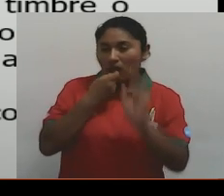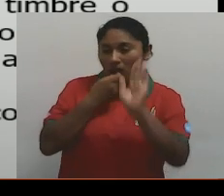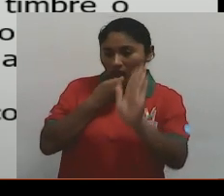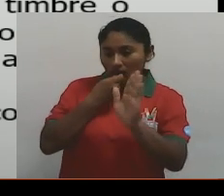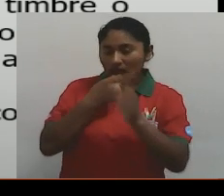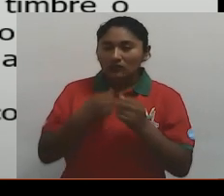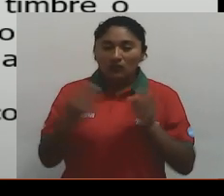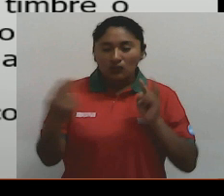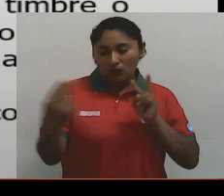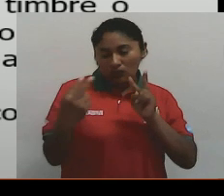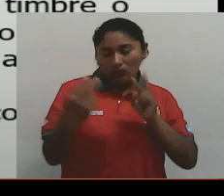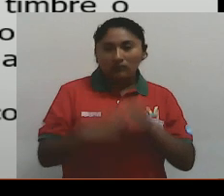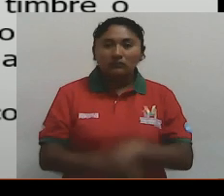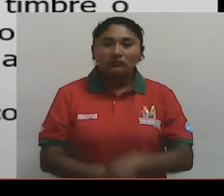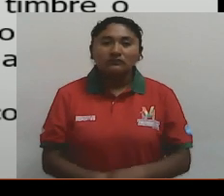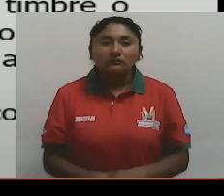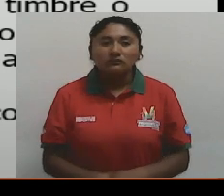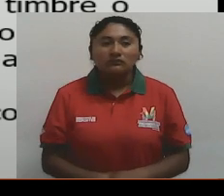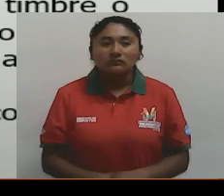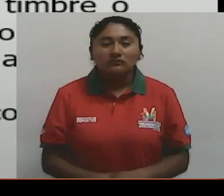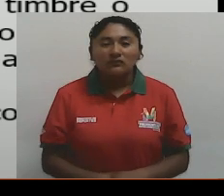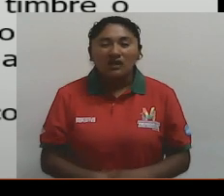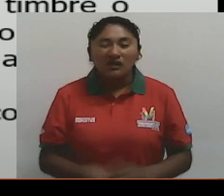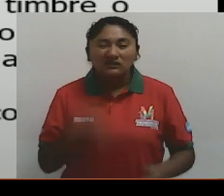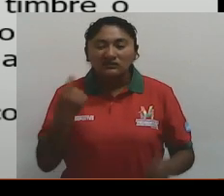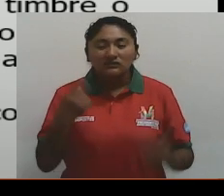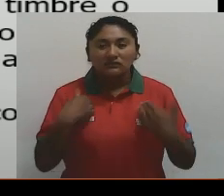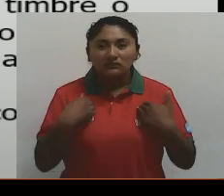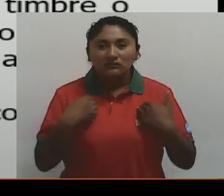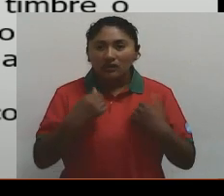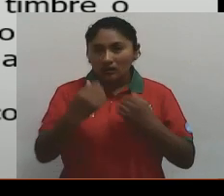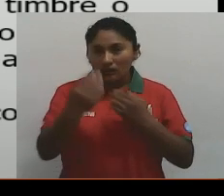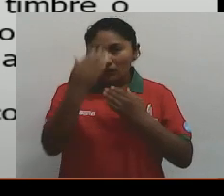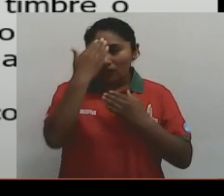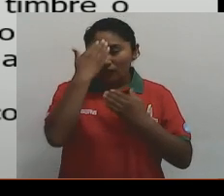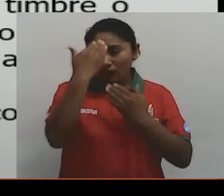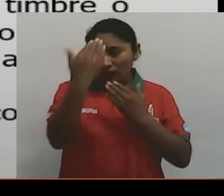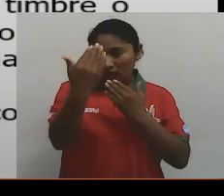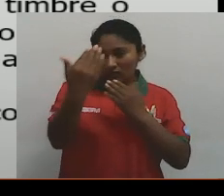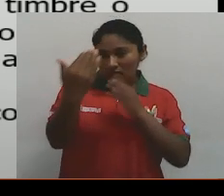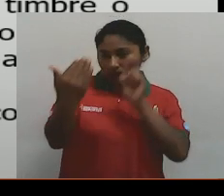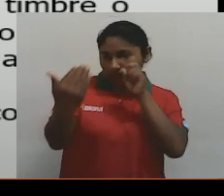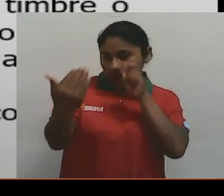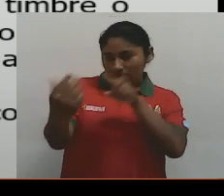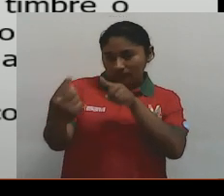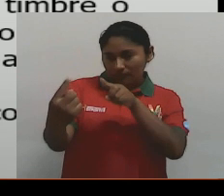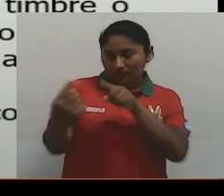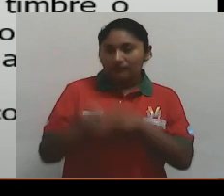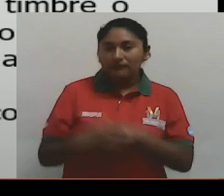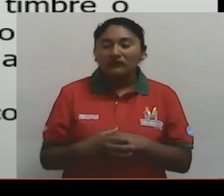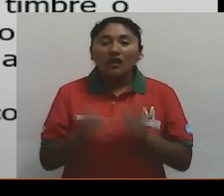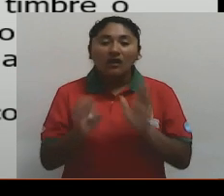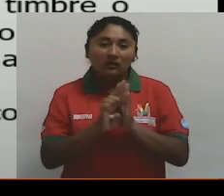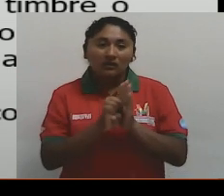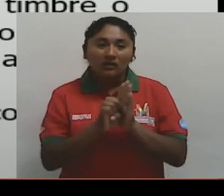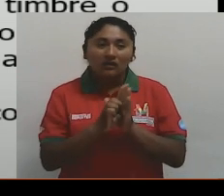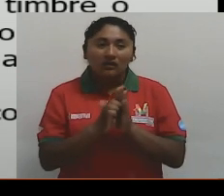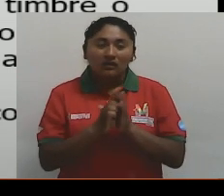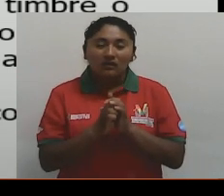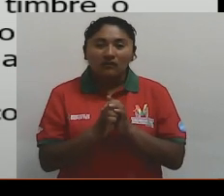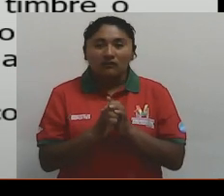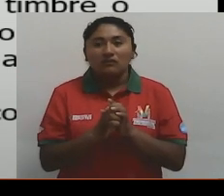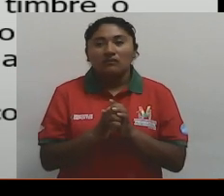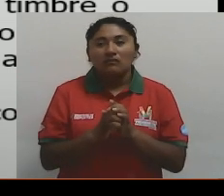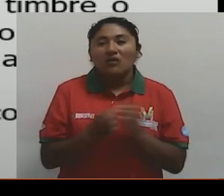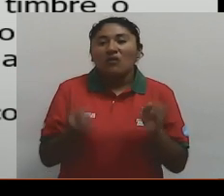ejecución del saque, el cual está frente a él, para conocer si está señalando una falta o no. Ejemplo, 4 contactos, doble